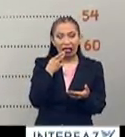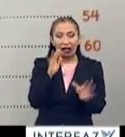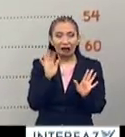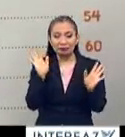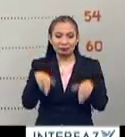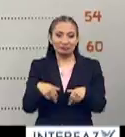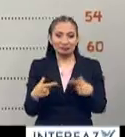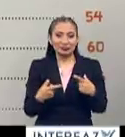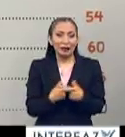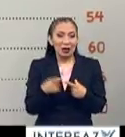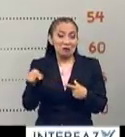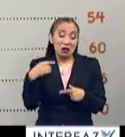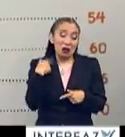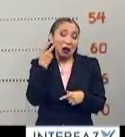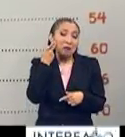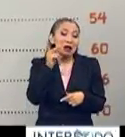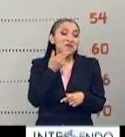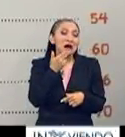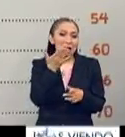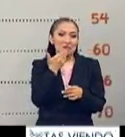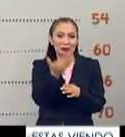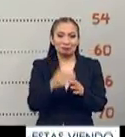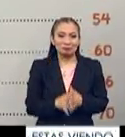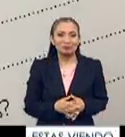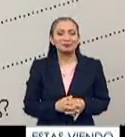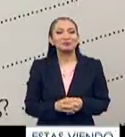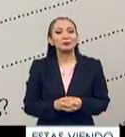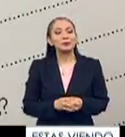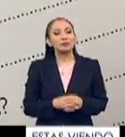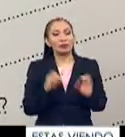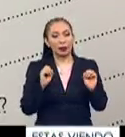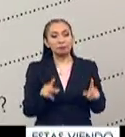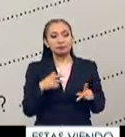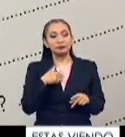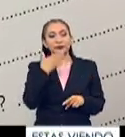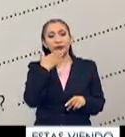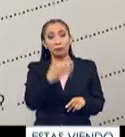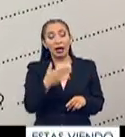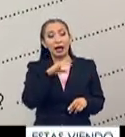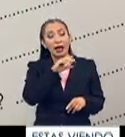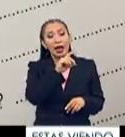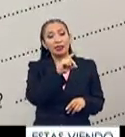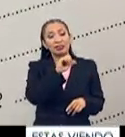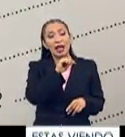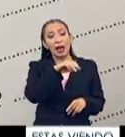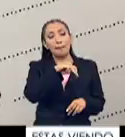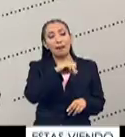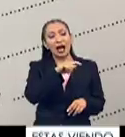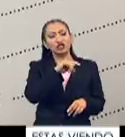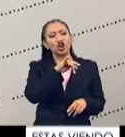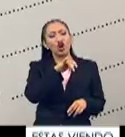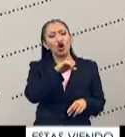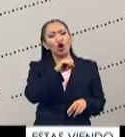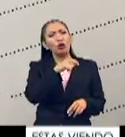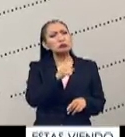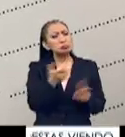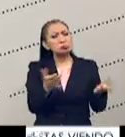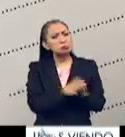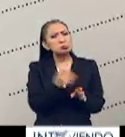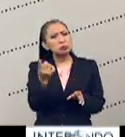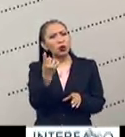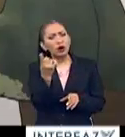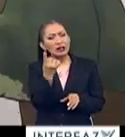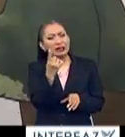pero bueno, pues uno toma sus riesgos y afortunadamente salió bien en este caso. Y los mejores nematólogos me han podido explicar por qué